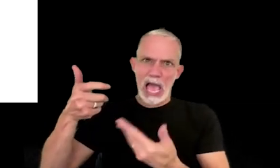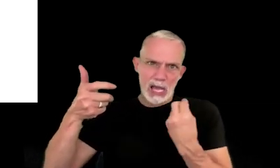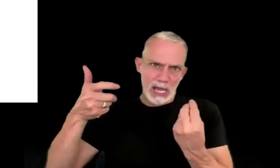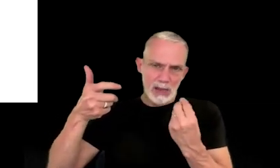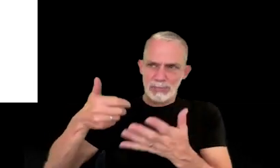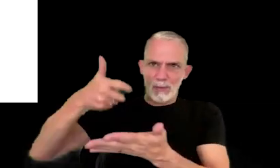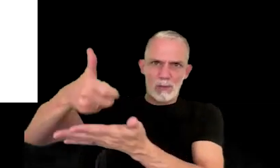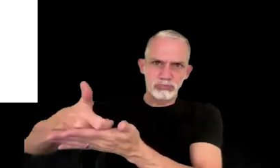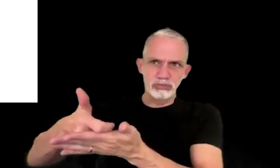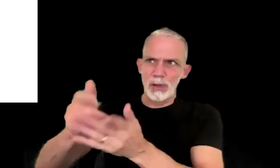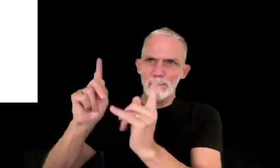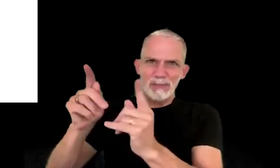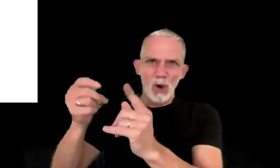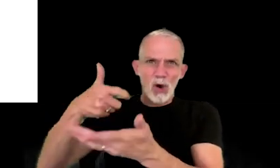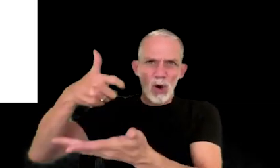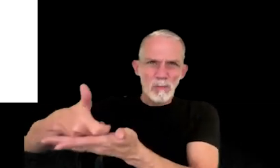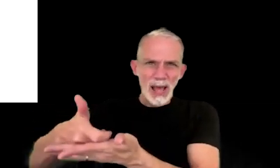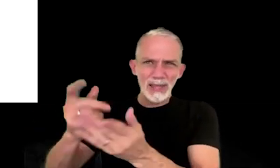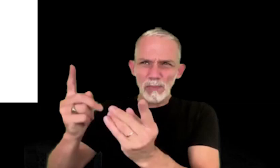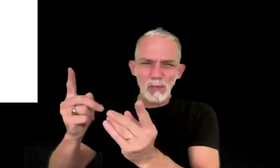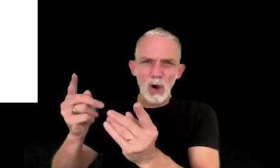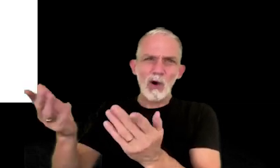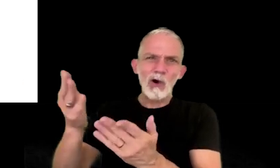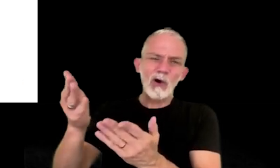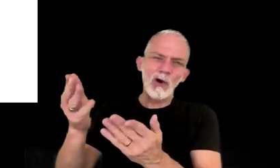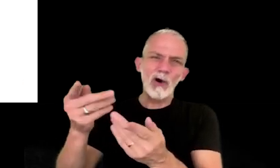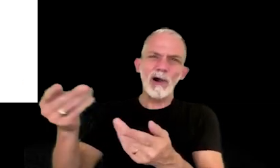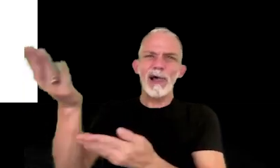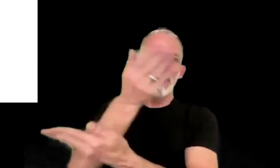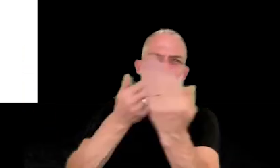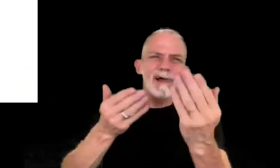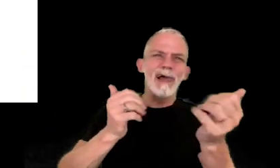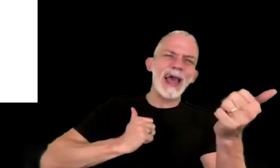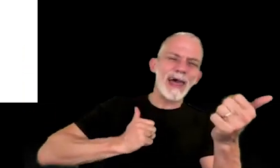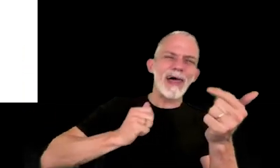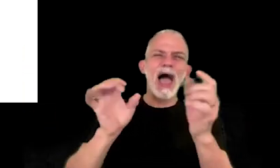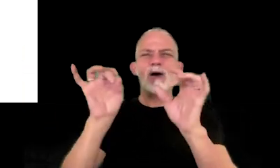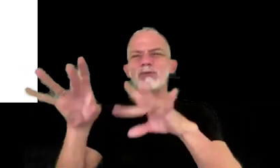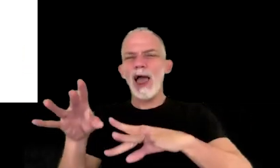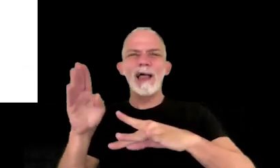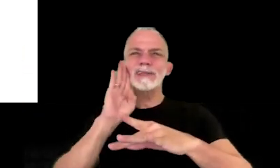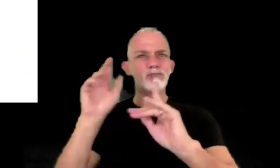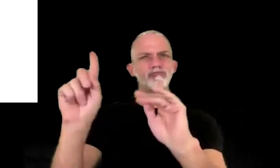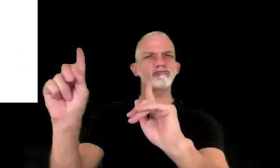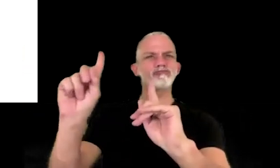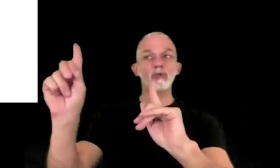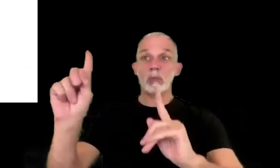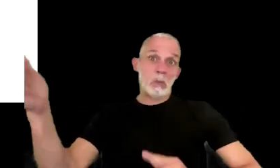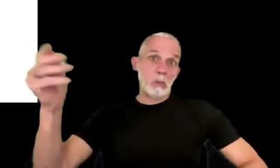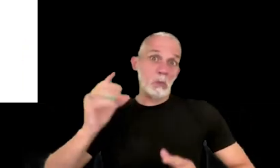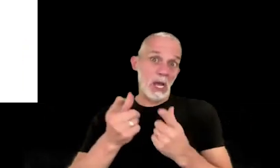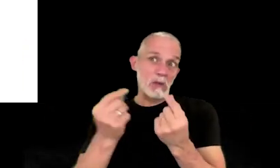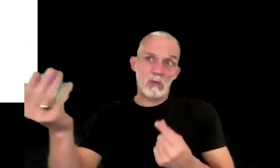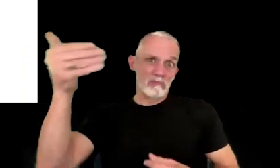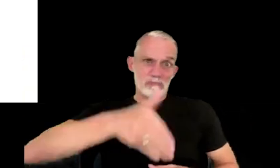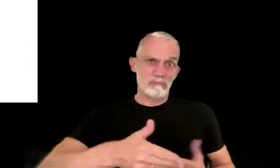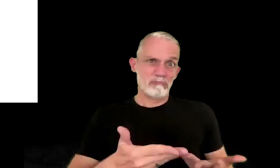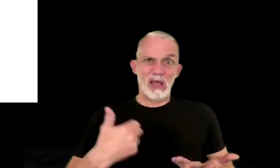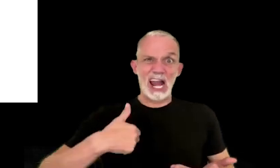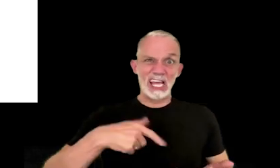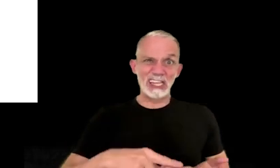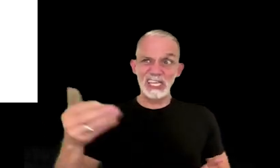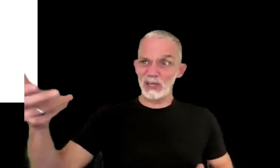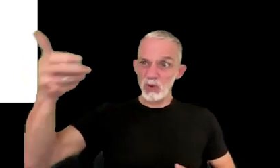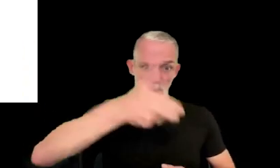inversión propia en Japón o de intercambiarla con Canadá, Australia, Estados Unidos, venía a Argentina, otro país en desarrollo,